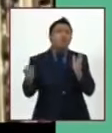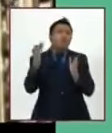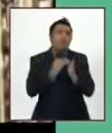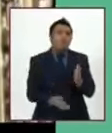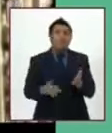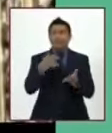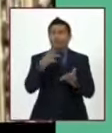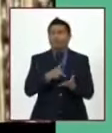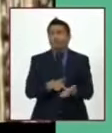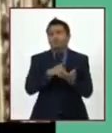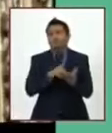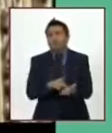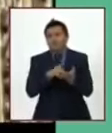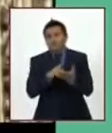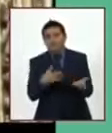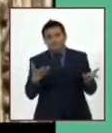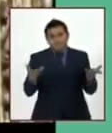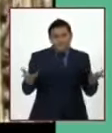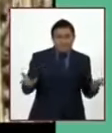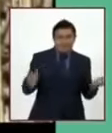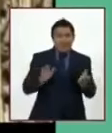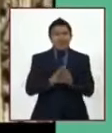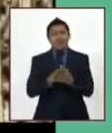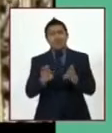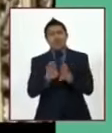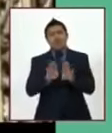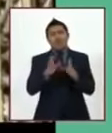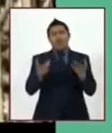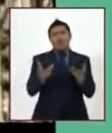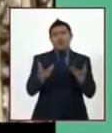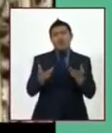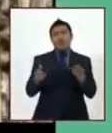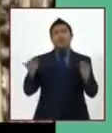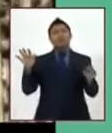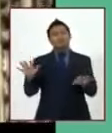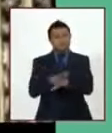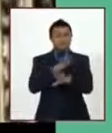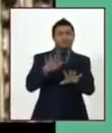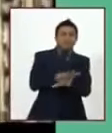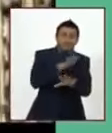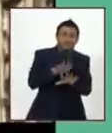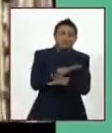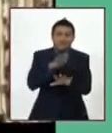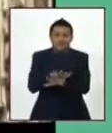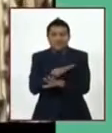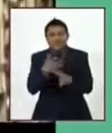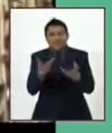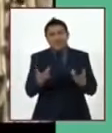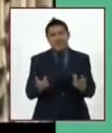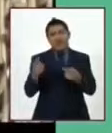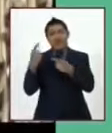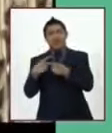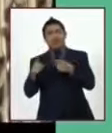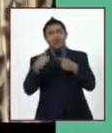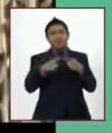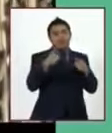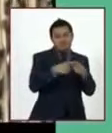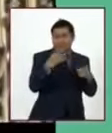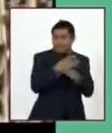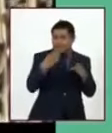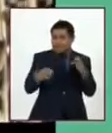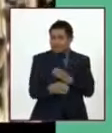la ingravidez, es también la manera en cómo modifican todos los elementos que originalmente